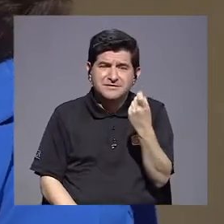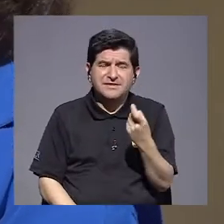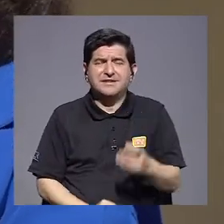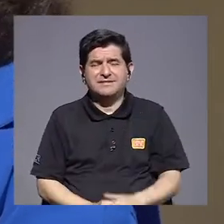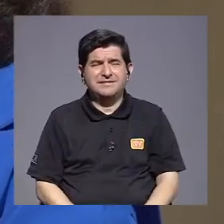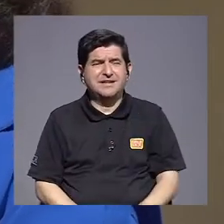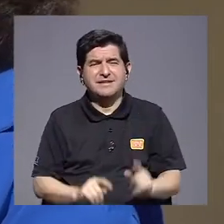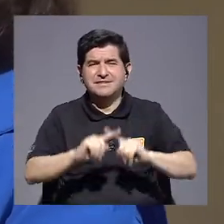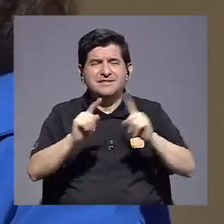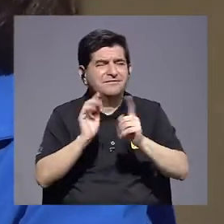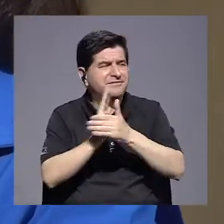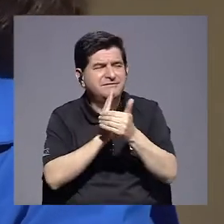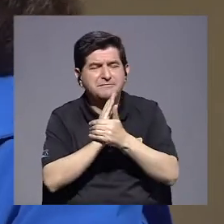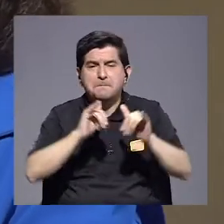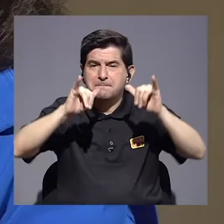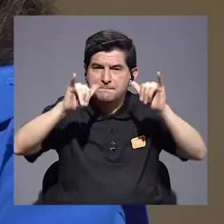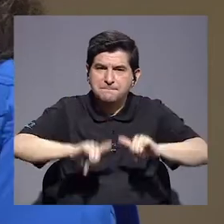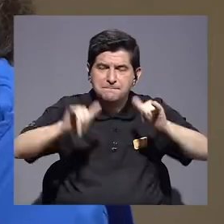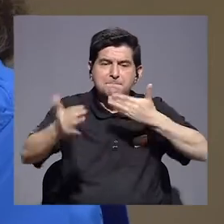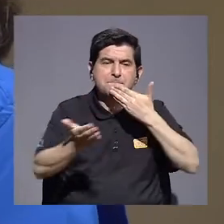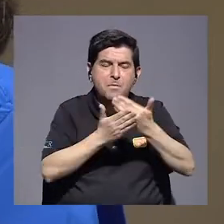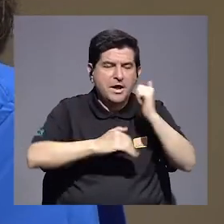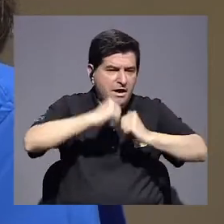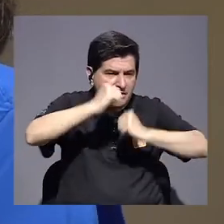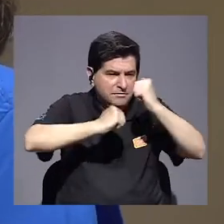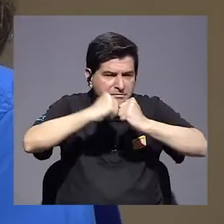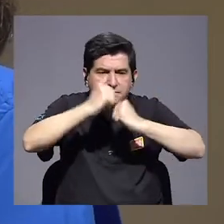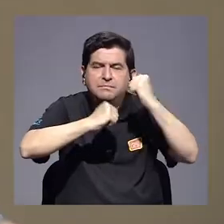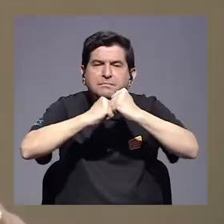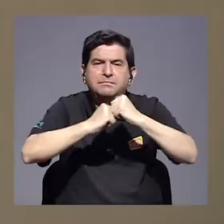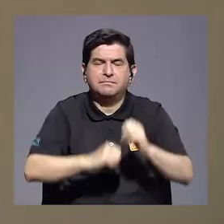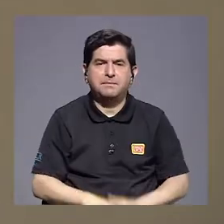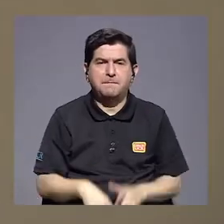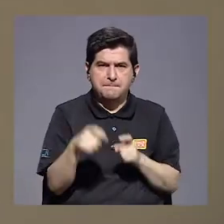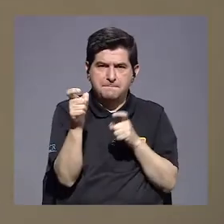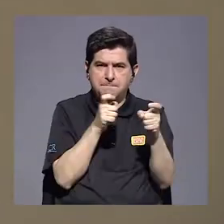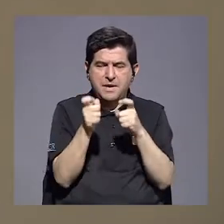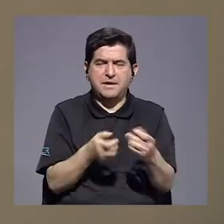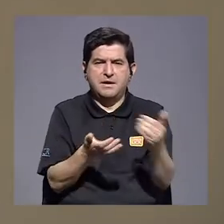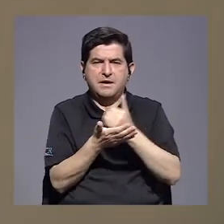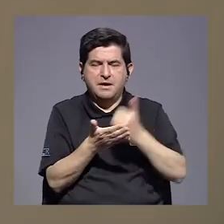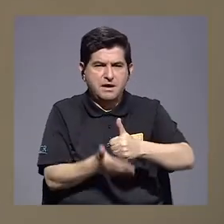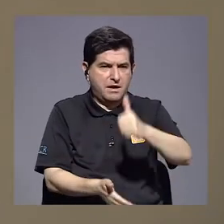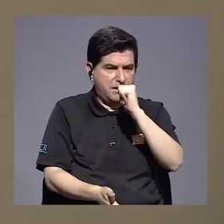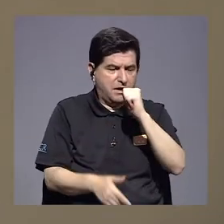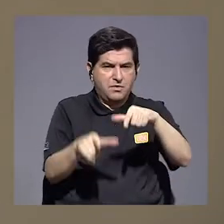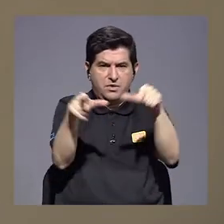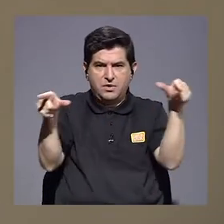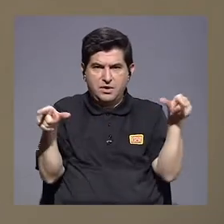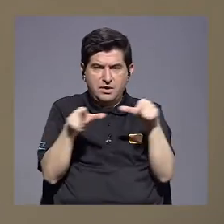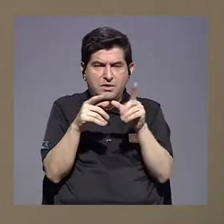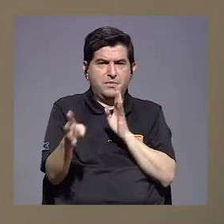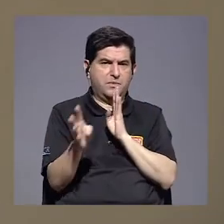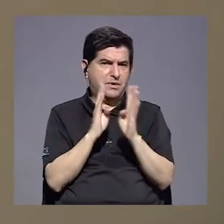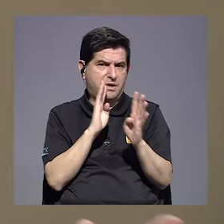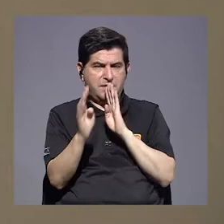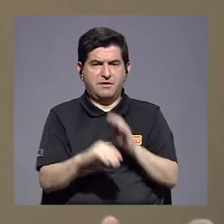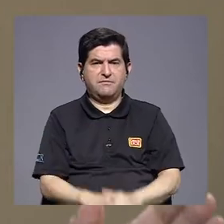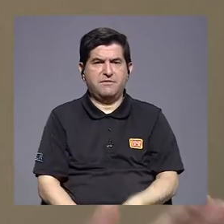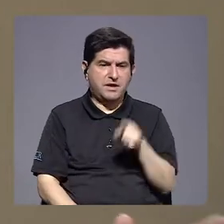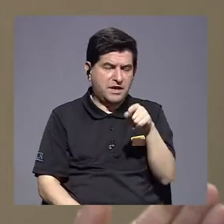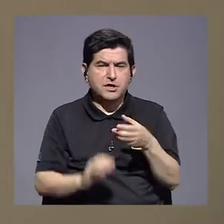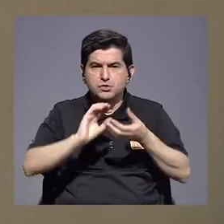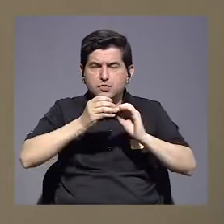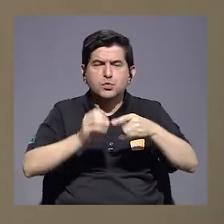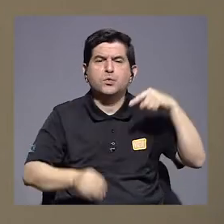Les falta capacidades para mantener una buena infraestructura. El manejo del recurso hídrico en algunas zonas se habla de que están